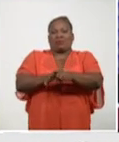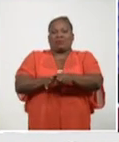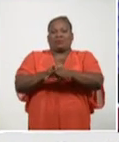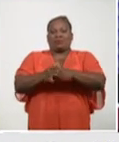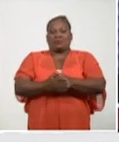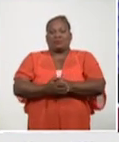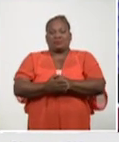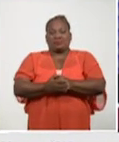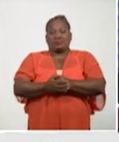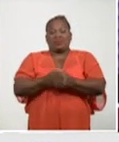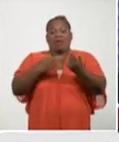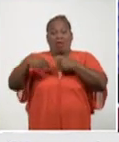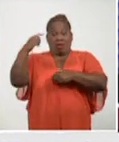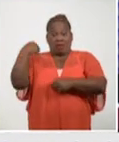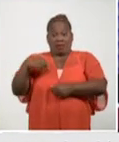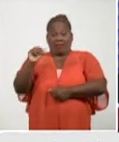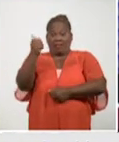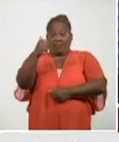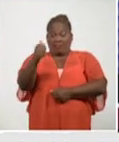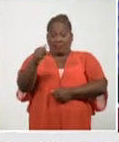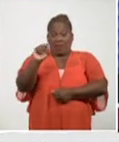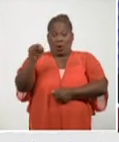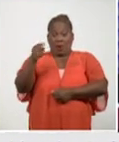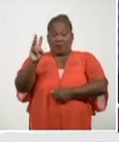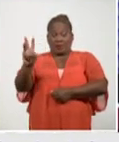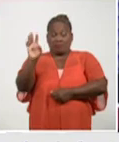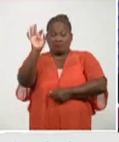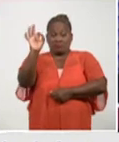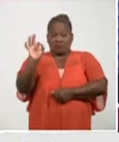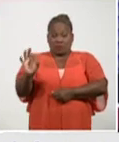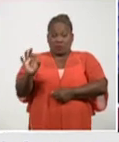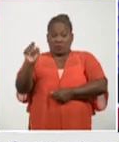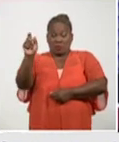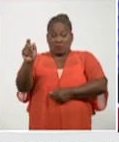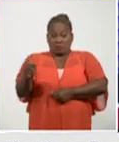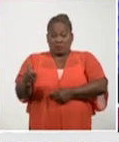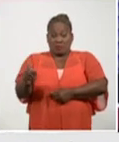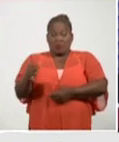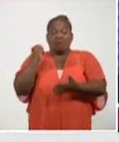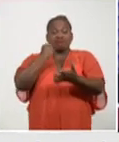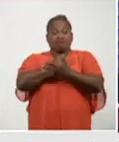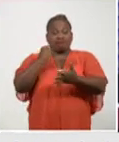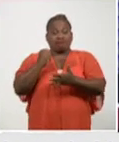Ayer el 10,3% de todos los casos diagnosticados